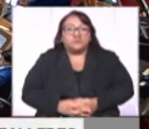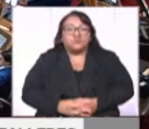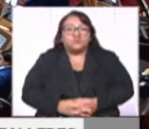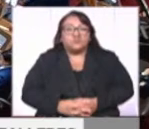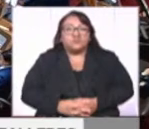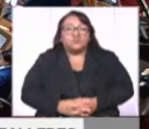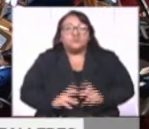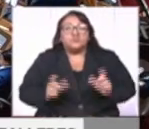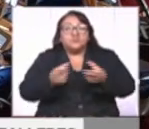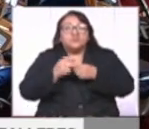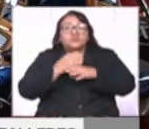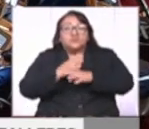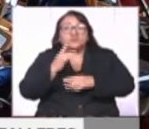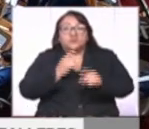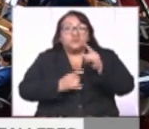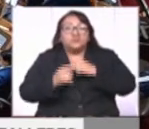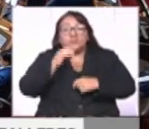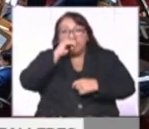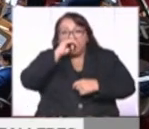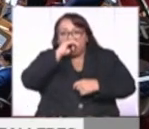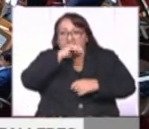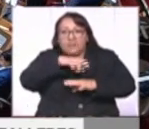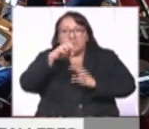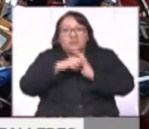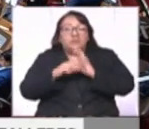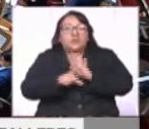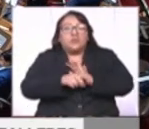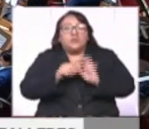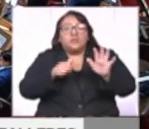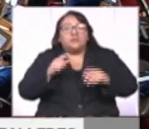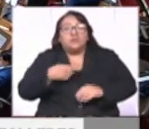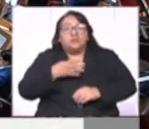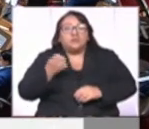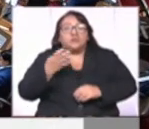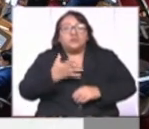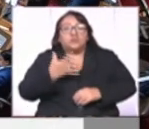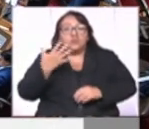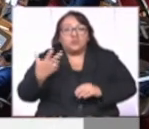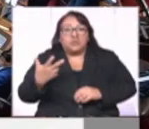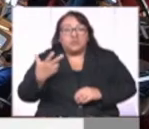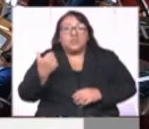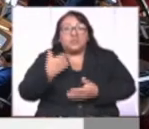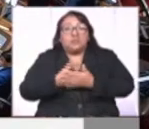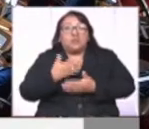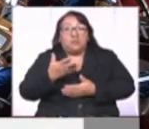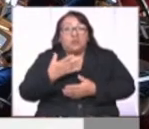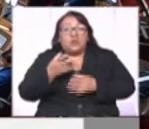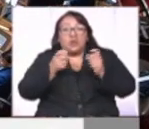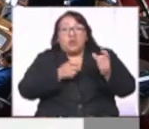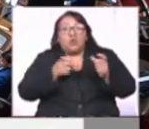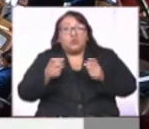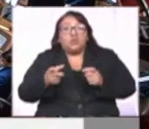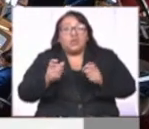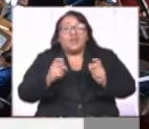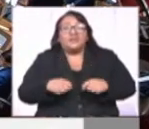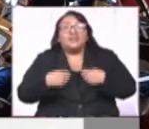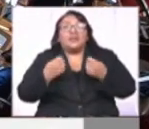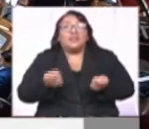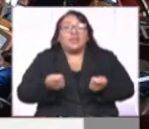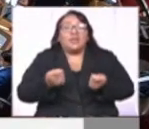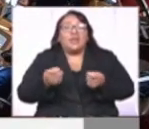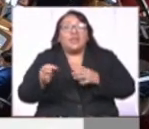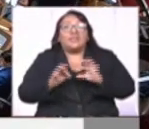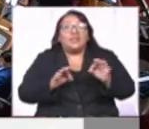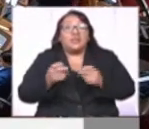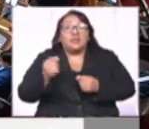De la Comisión de Defensa del Consumidor, proyecto de ley 6.453, se propone regular el otorgamiento de dietas